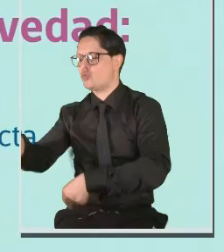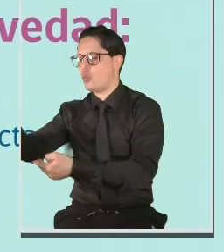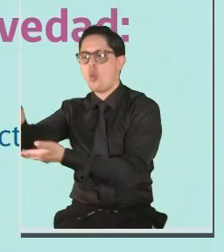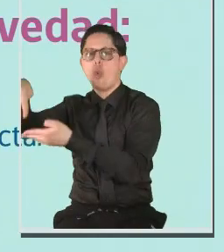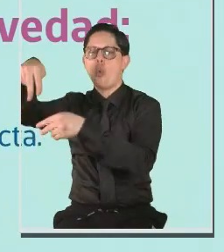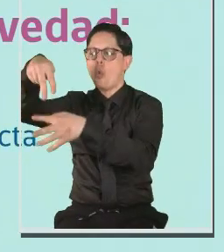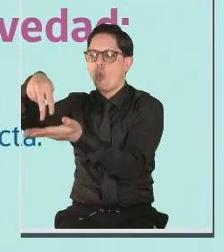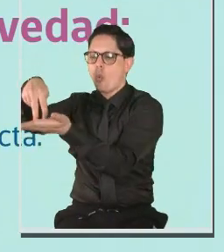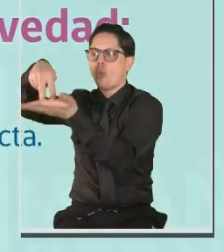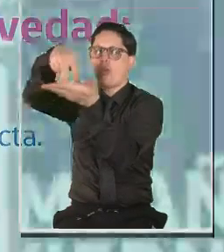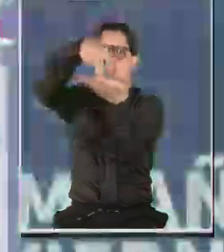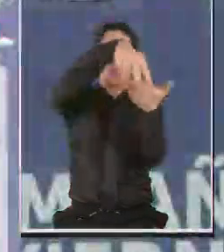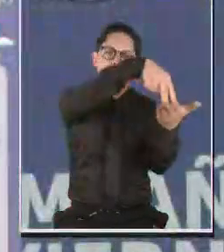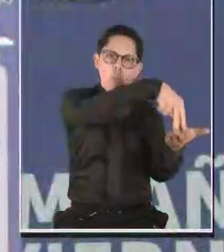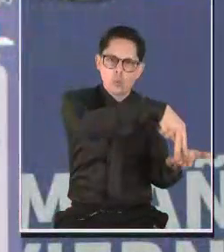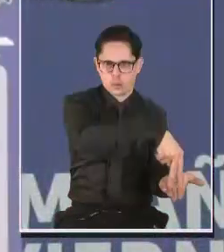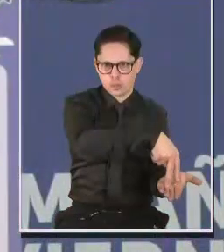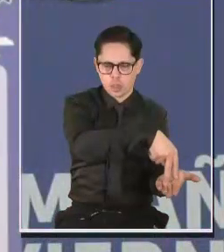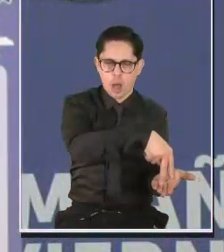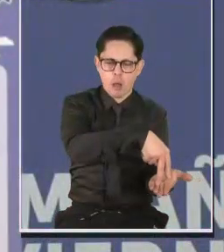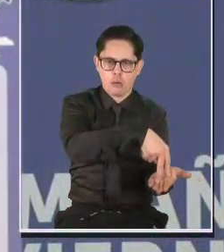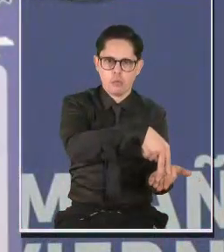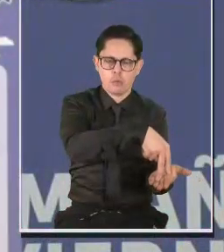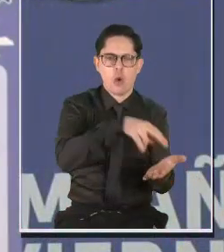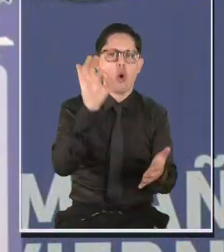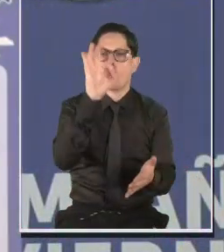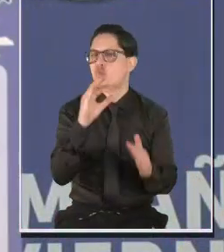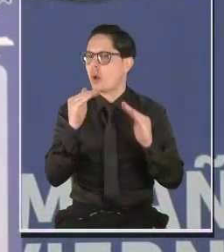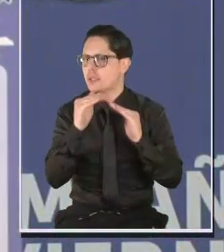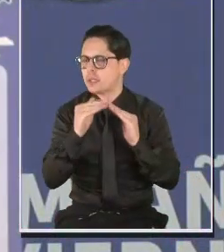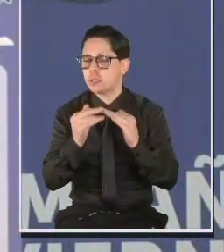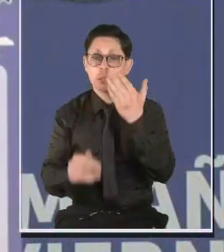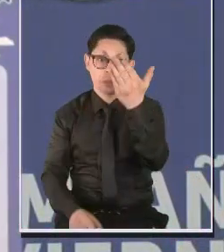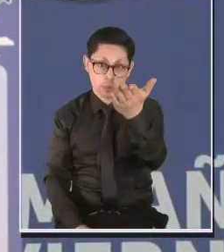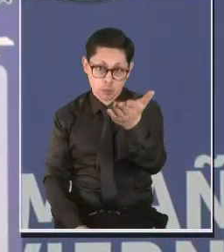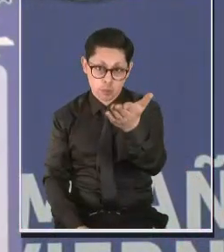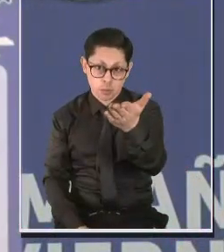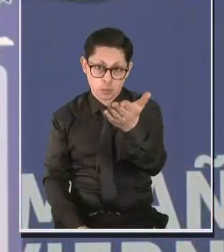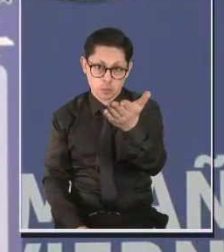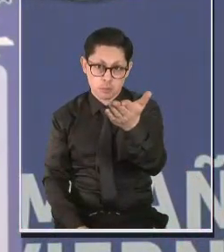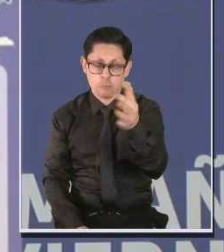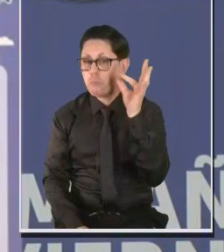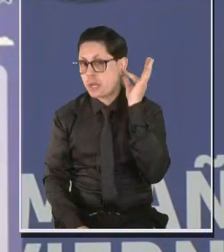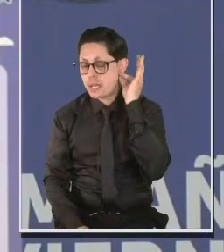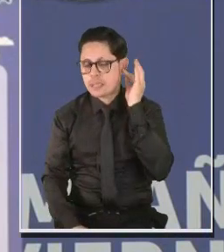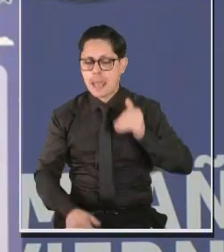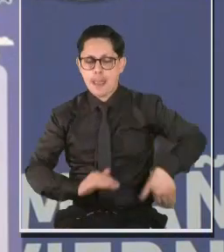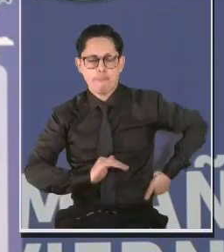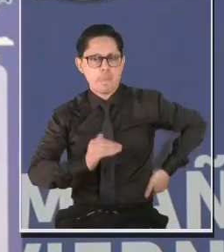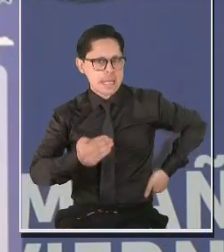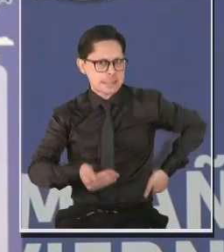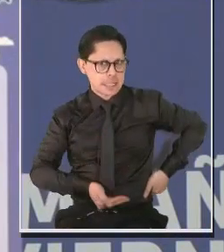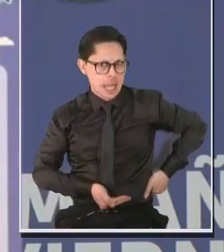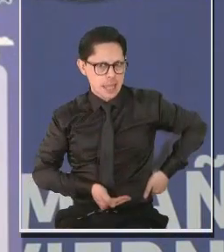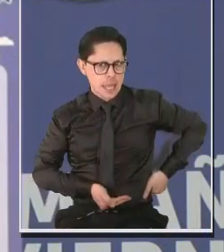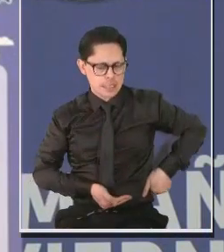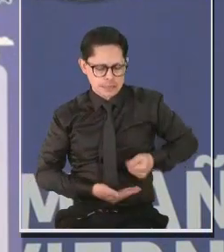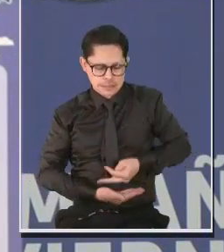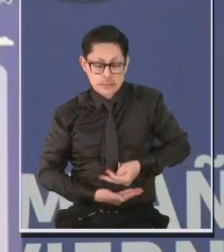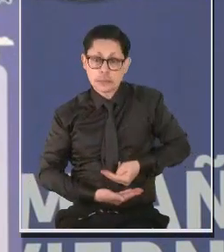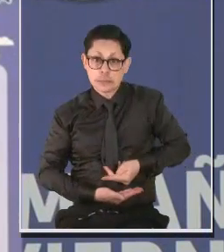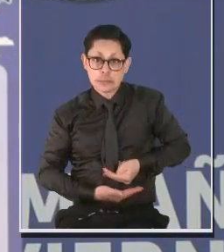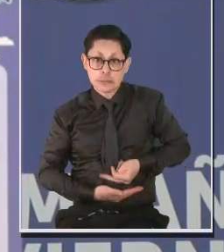hacia su casa o lo que requiera en ese momento si eres una persona una mujer embarazada o una persona